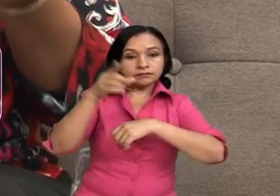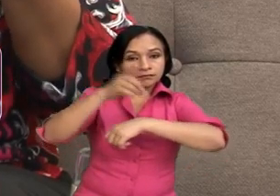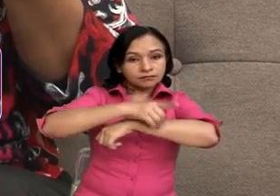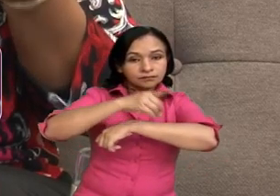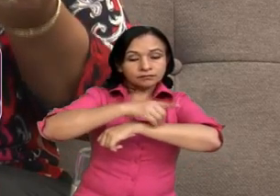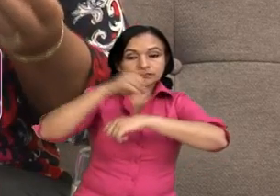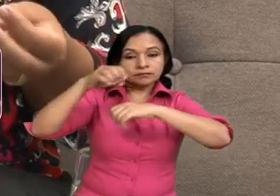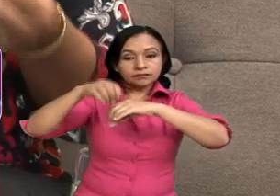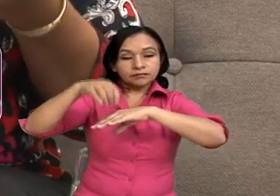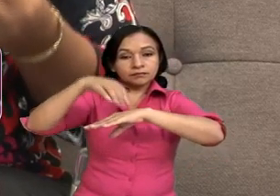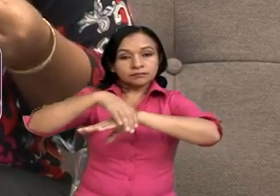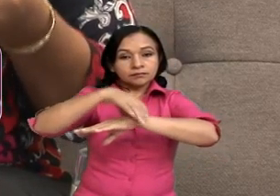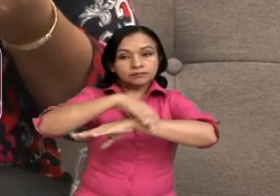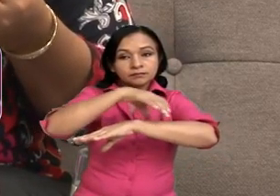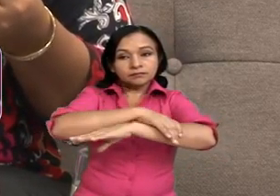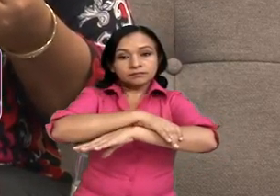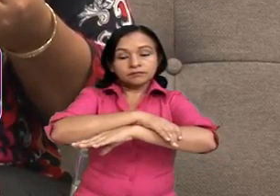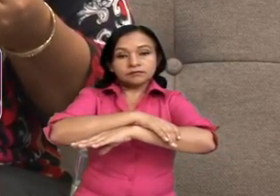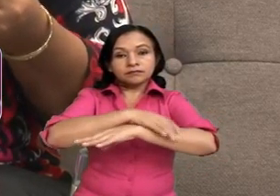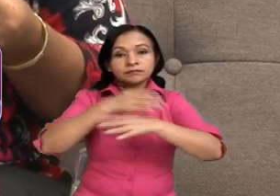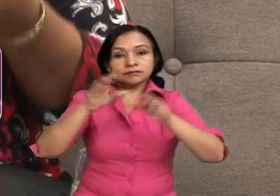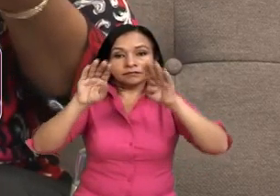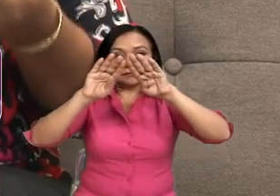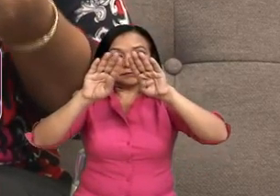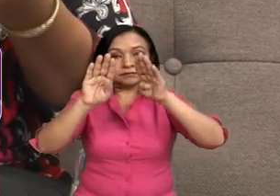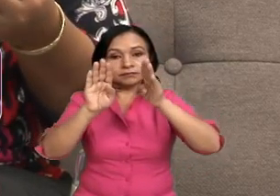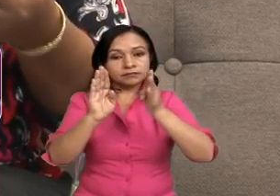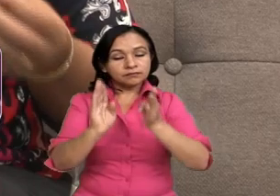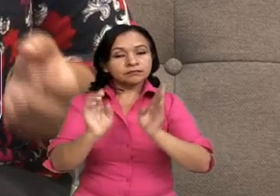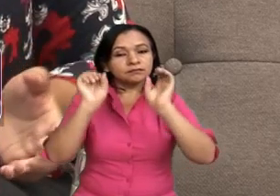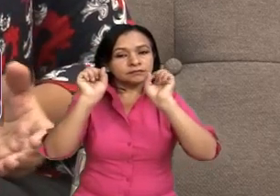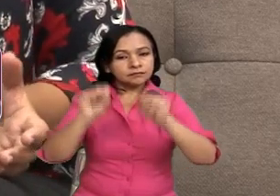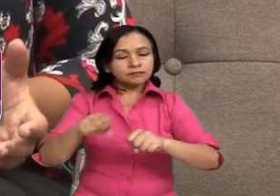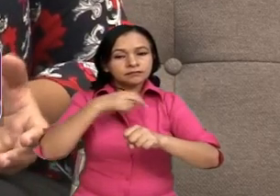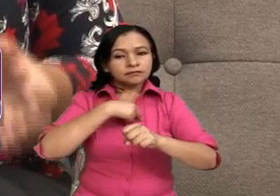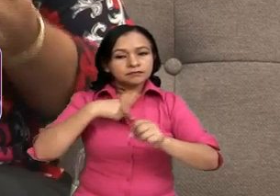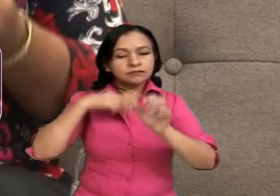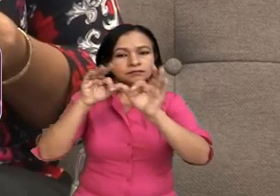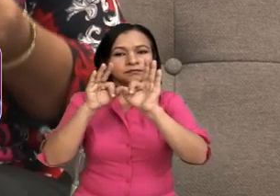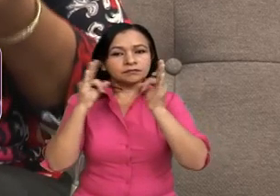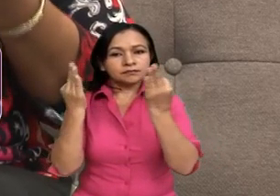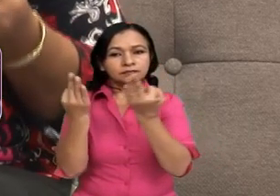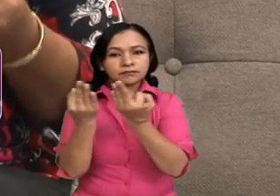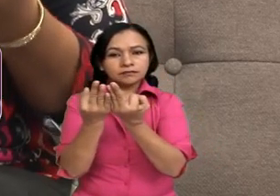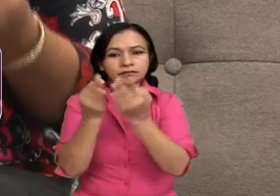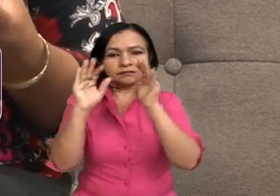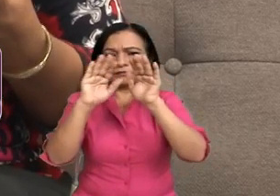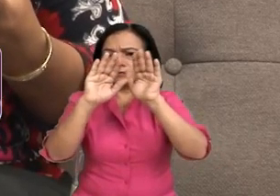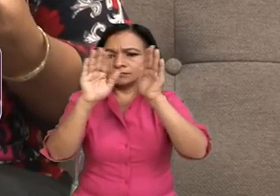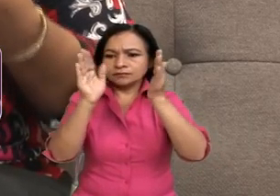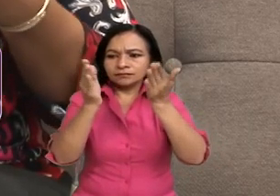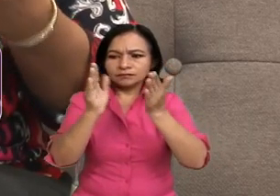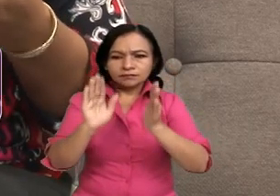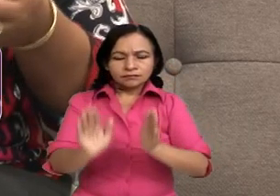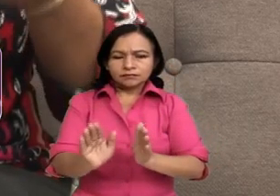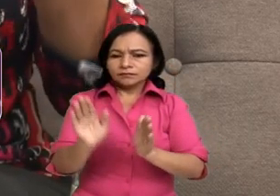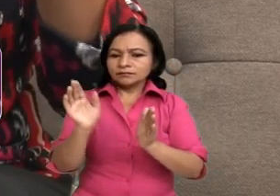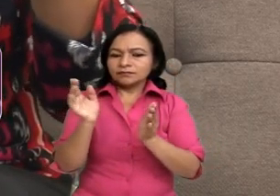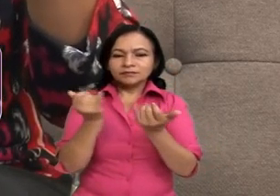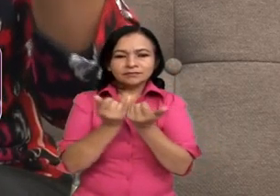que capitalizando a una mujer, están capitalizando a la familia, porque la mujer tiene mil maneras de